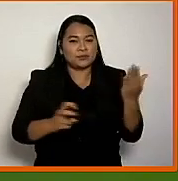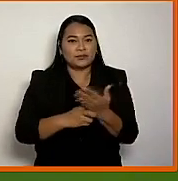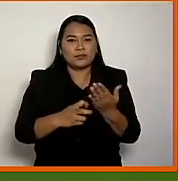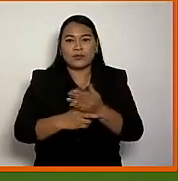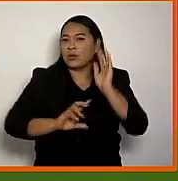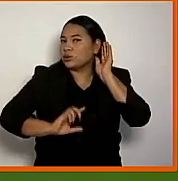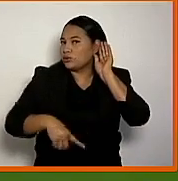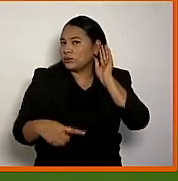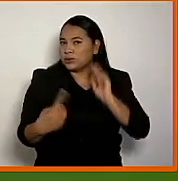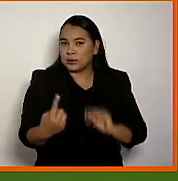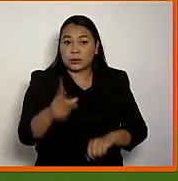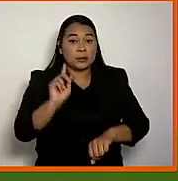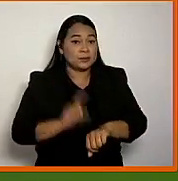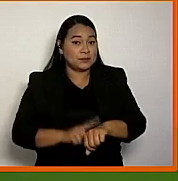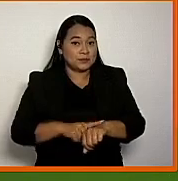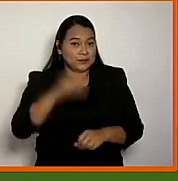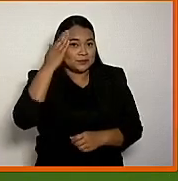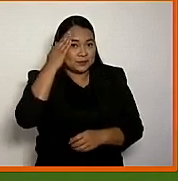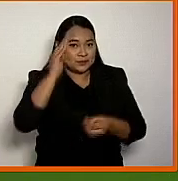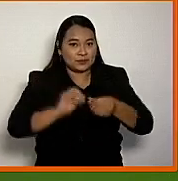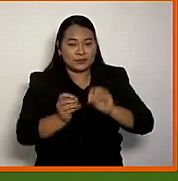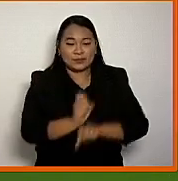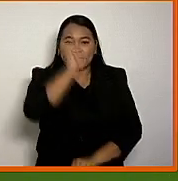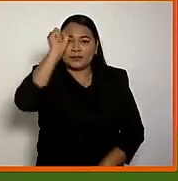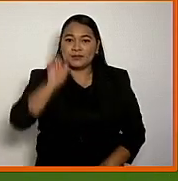en esta mañana. Y este es...